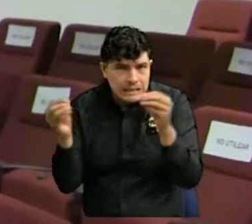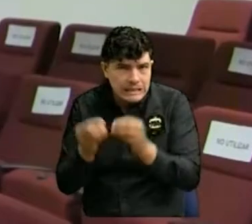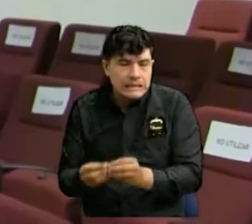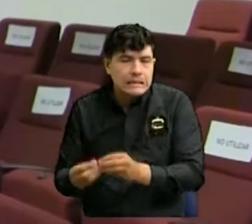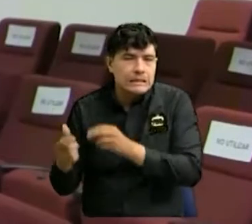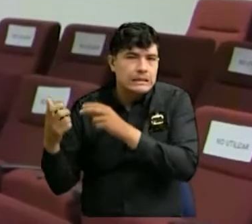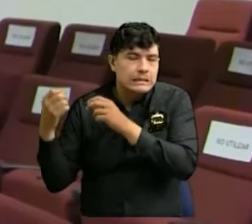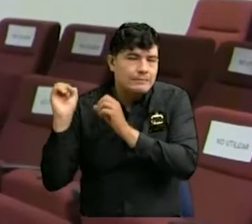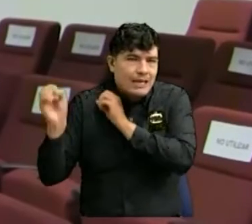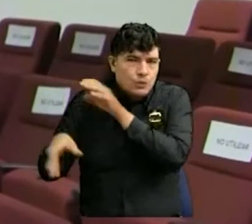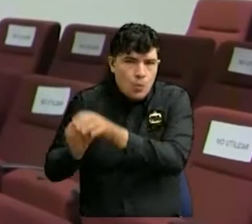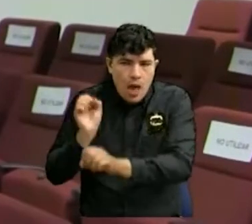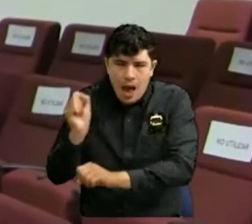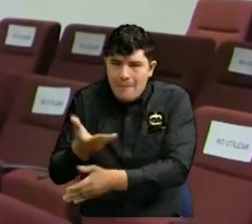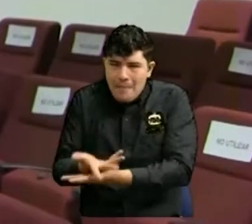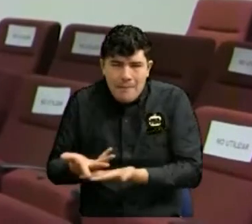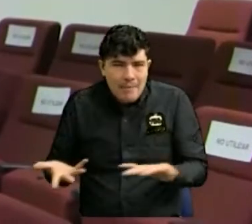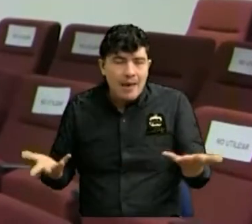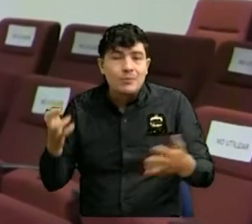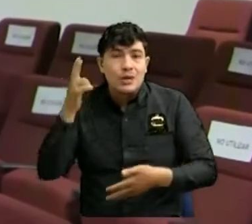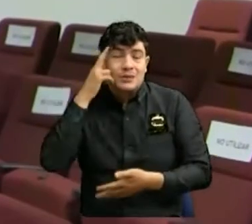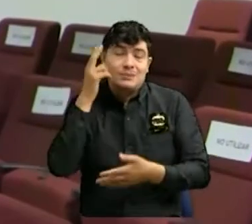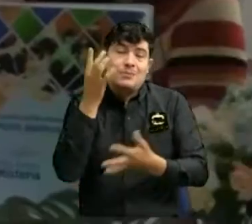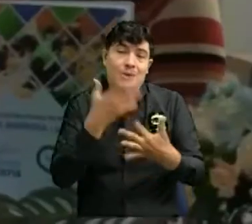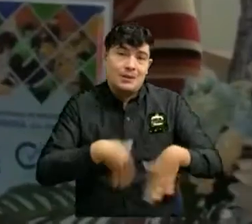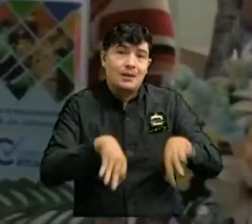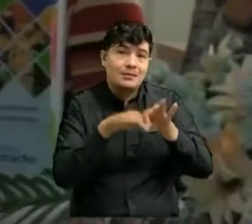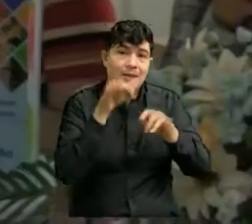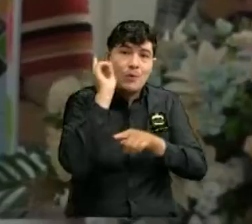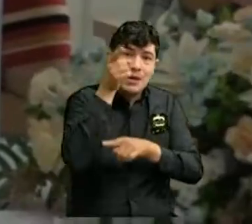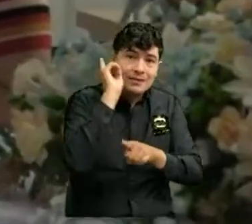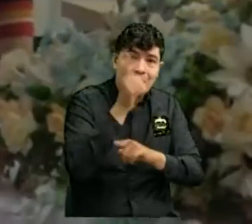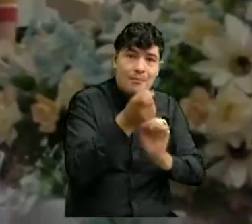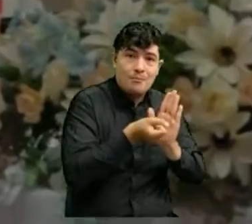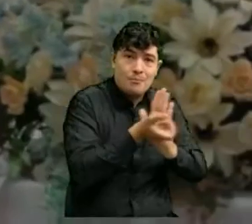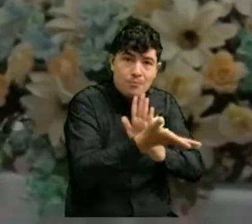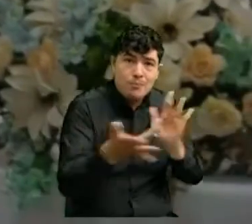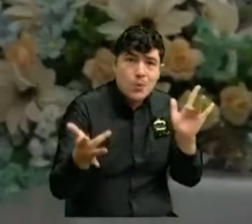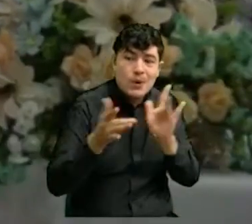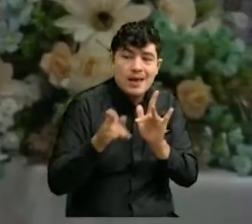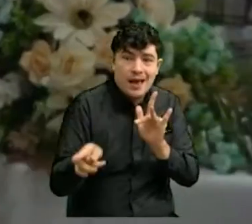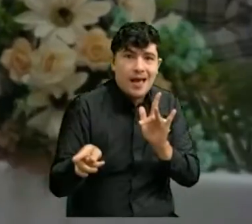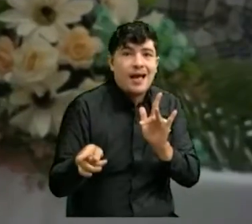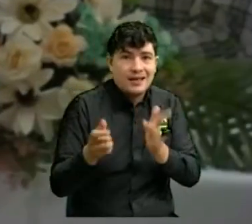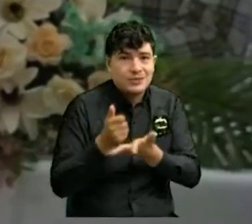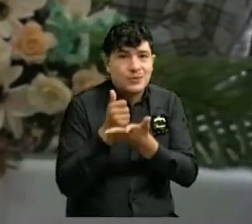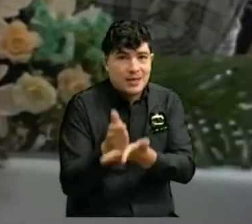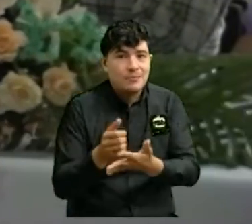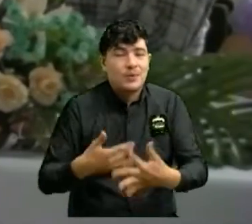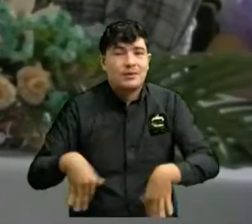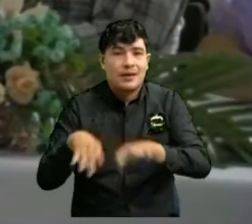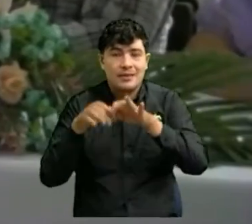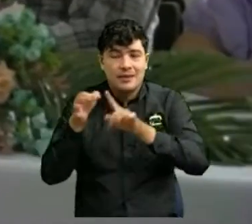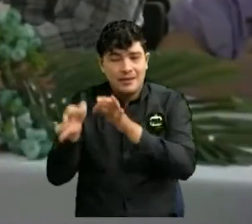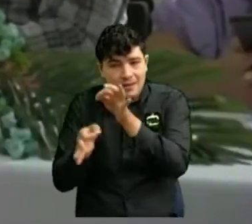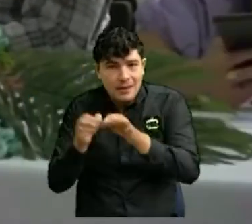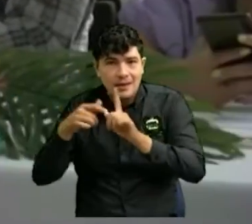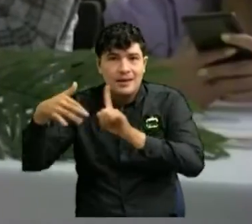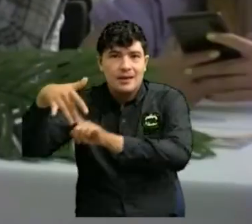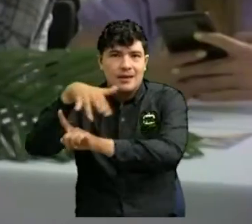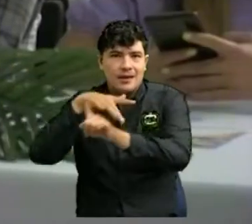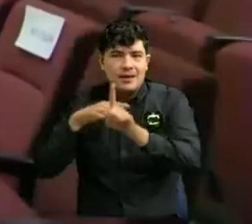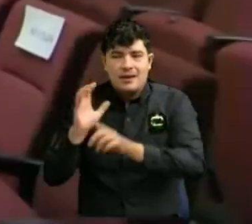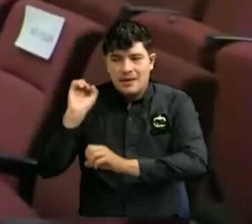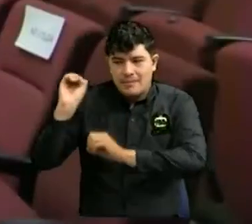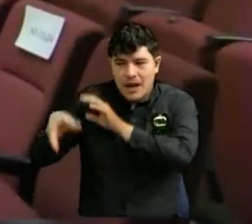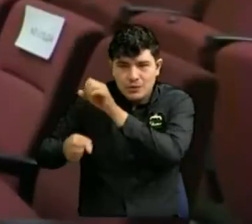política pública es fundamental y vital las autoridades de control se comprometieron a vigilar el cumplimiento del proceso